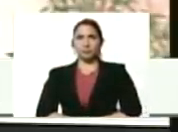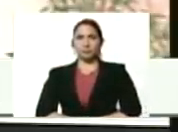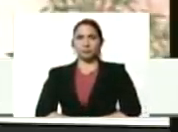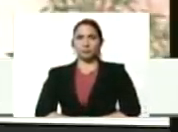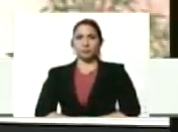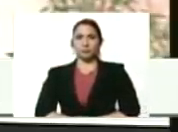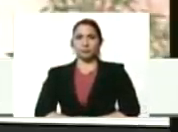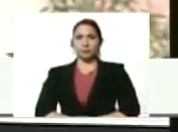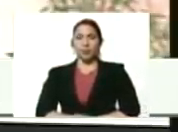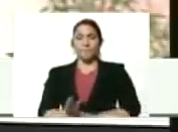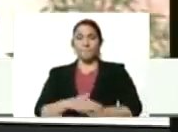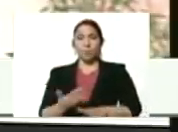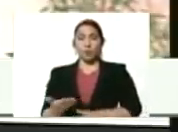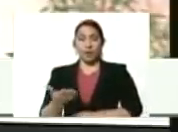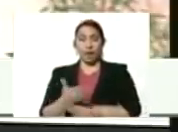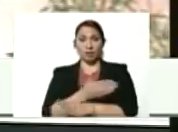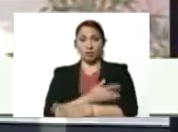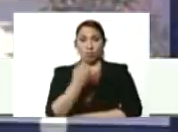precisamente porque hace una semana